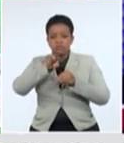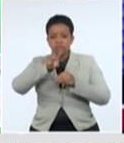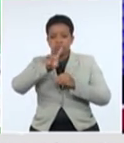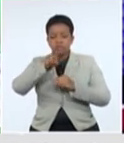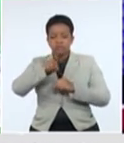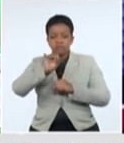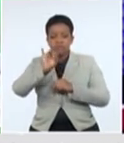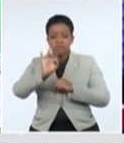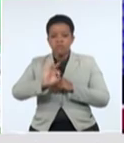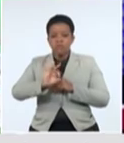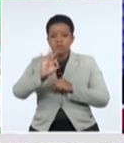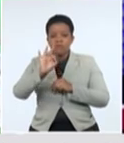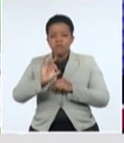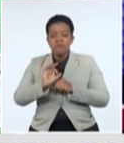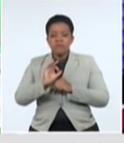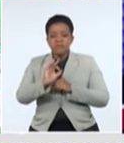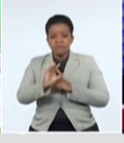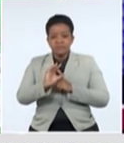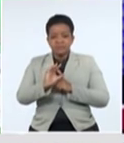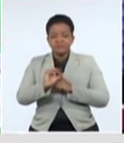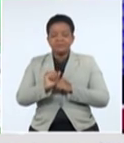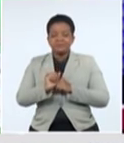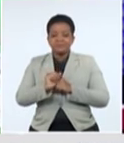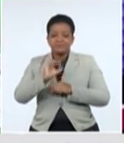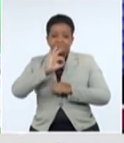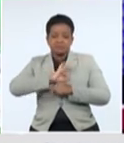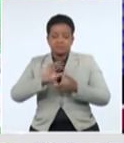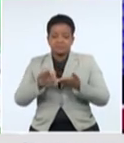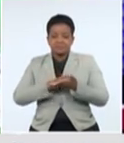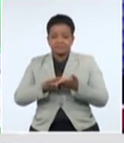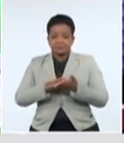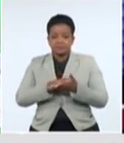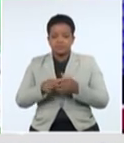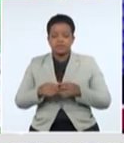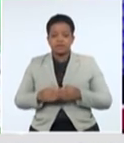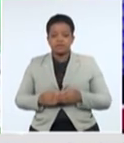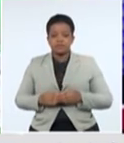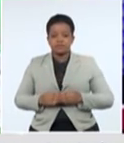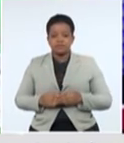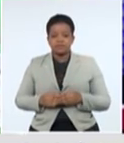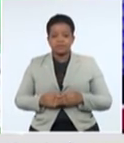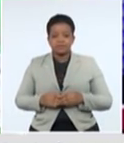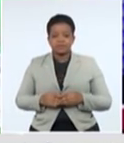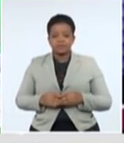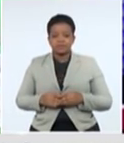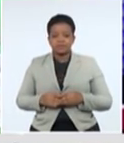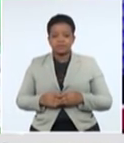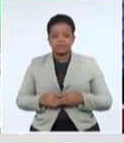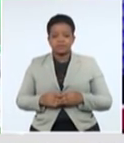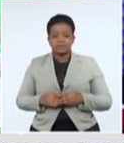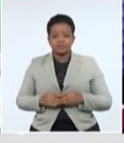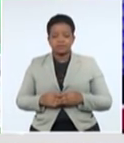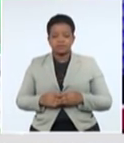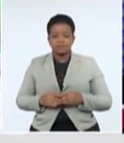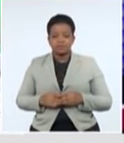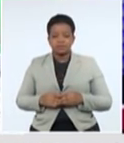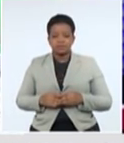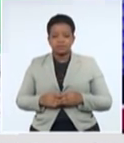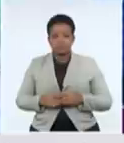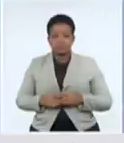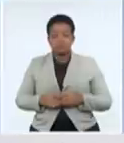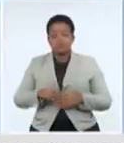13,7% pues haya sido asintomático en el momento que se diagnosticó. Menores de 20